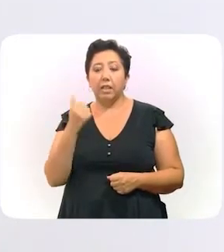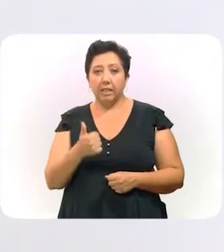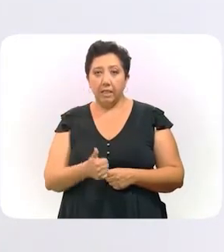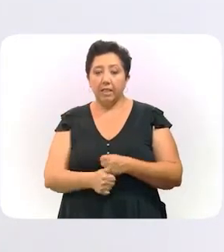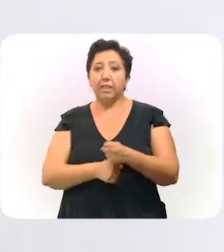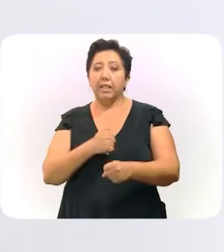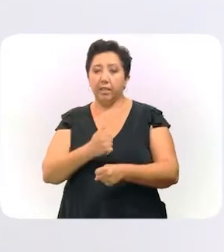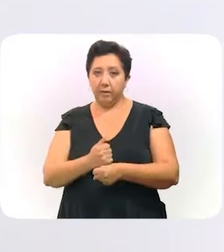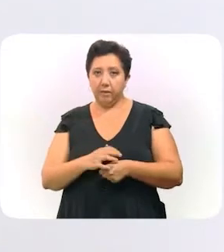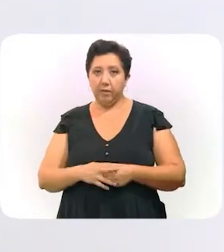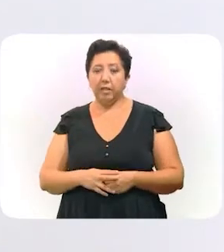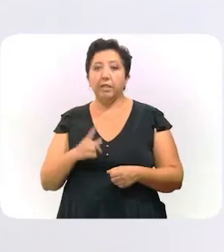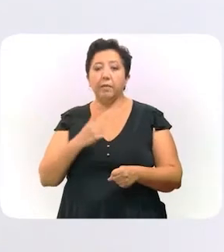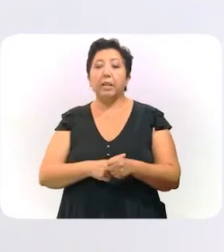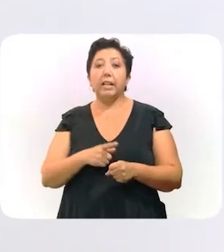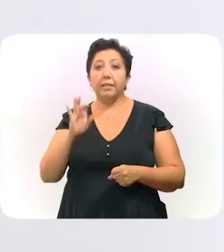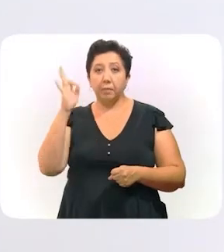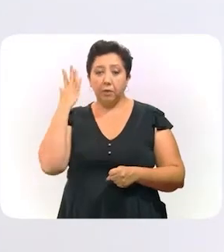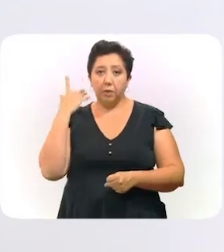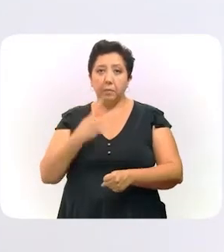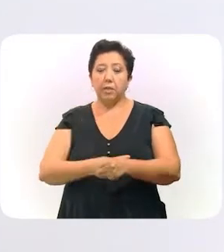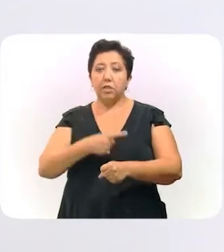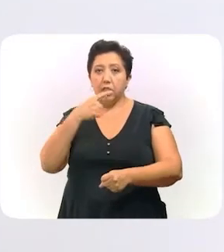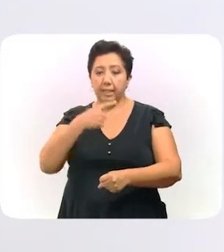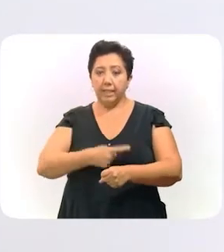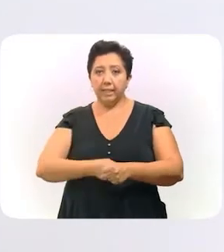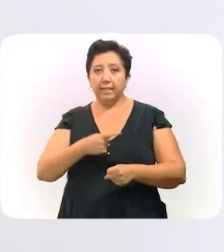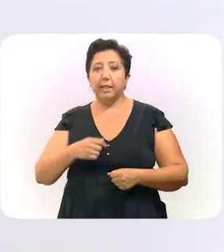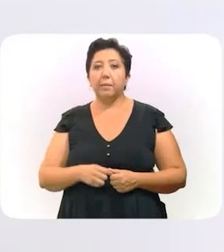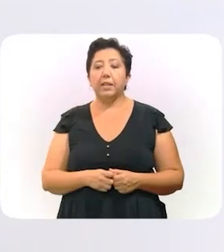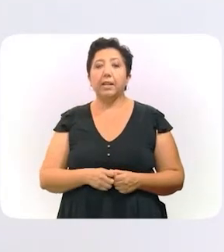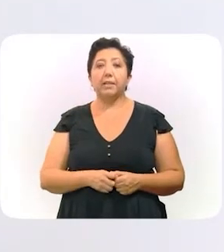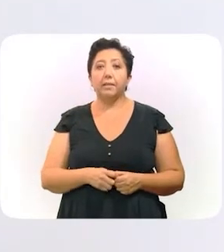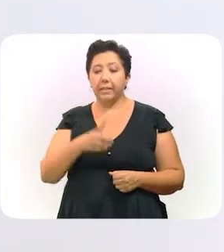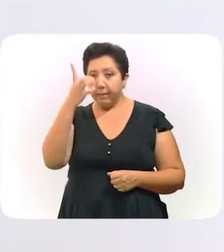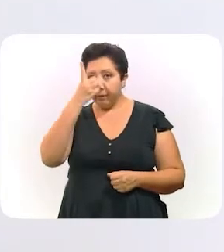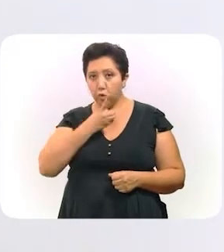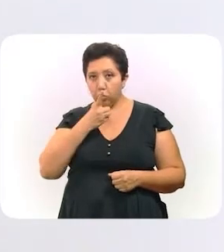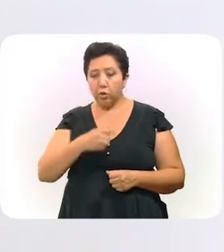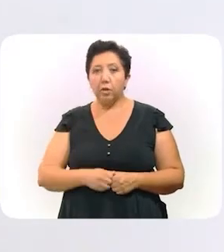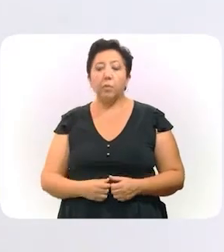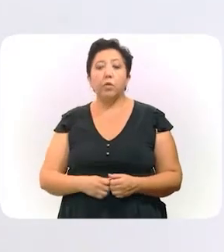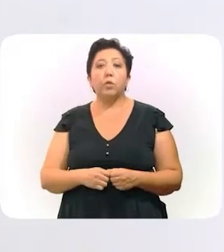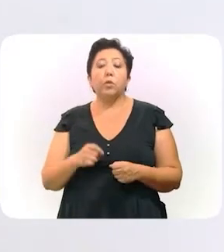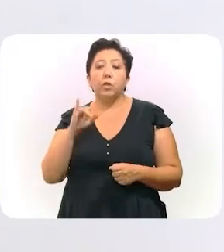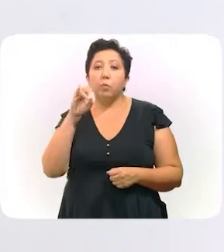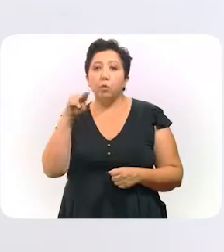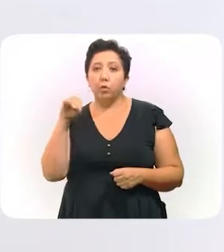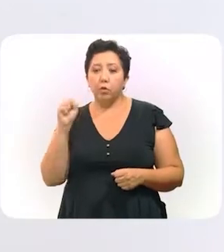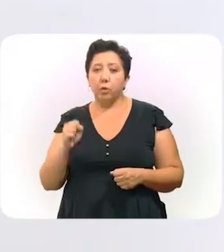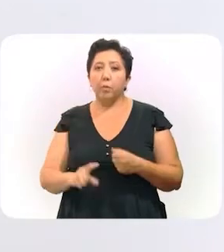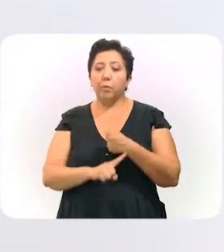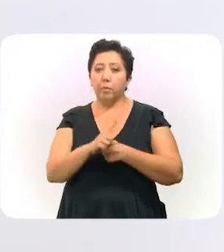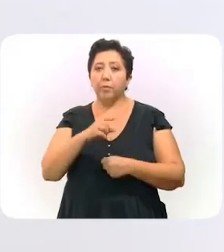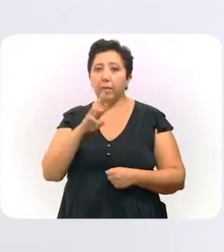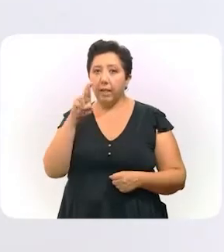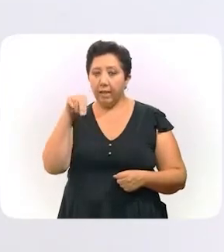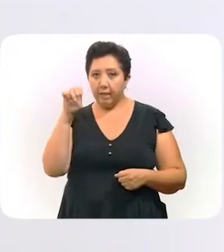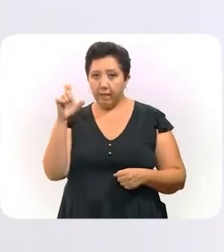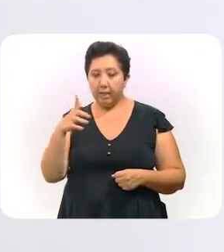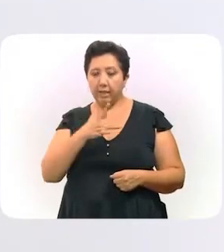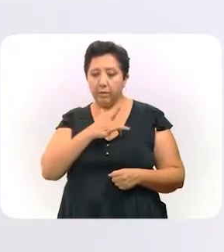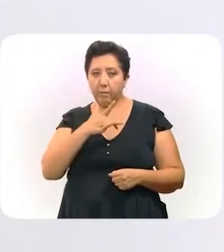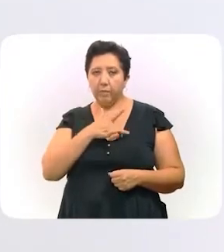96 años. Sus principales enfermedades fueron hipertensión arterial sistémica, diabetes mellitus, inmunosupresión, insuficiencia renal